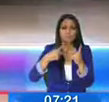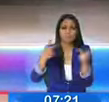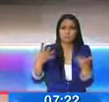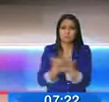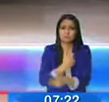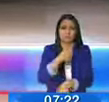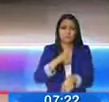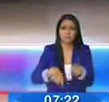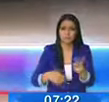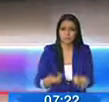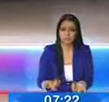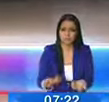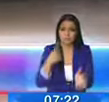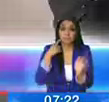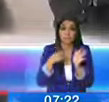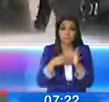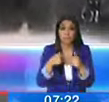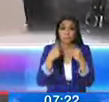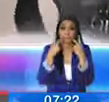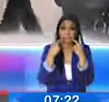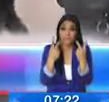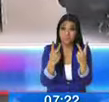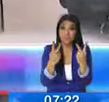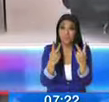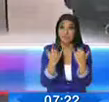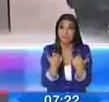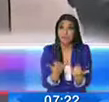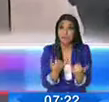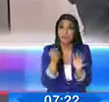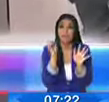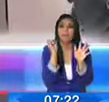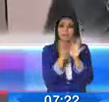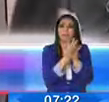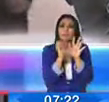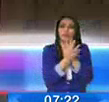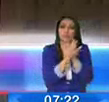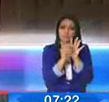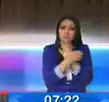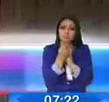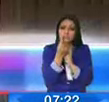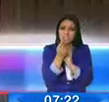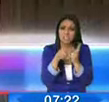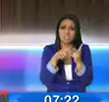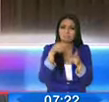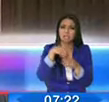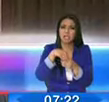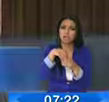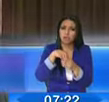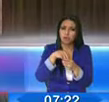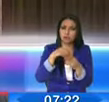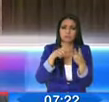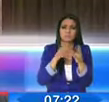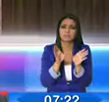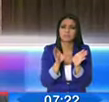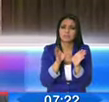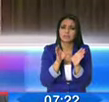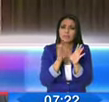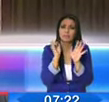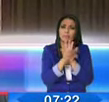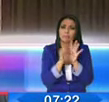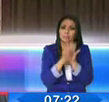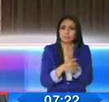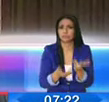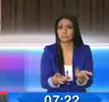este rato si ustedes ven la composición son depósitos monetarios depósitos de ahorros certificados de depósito